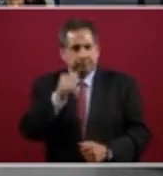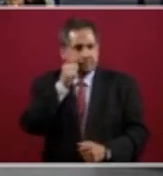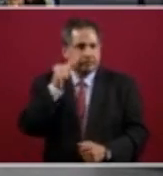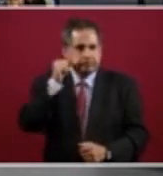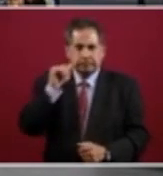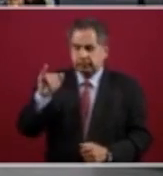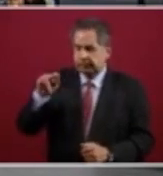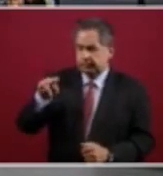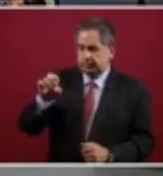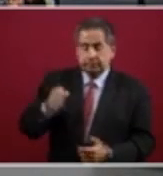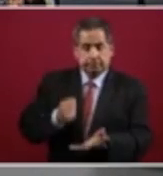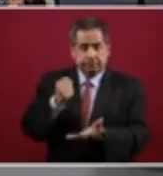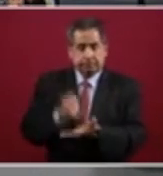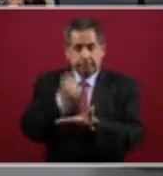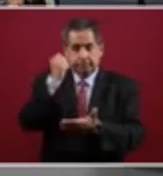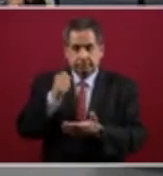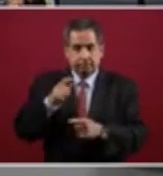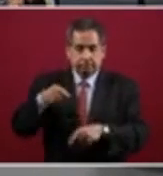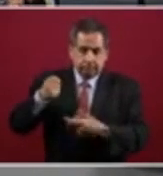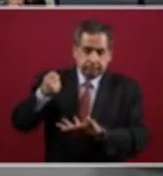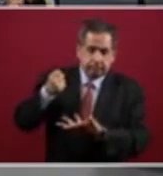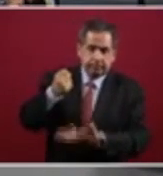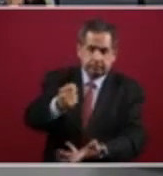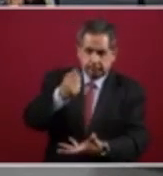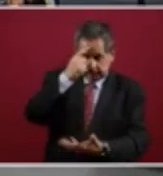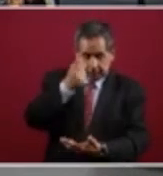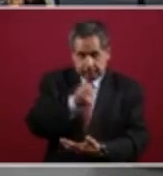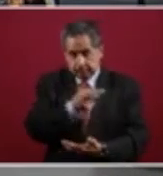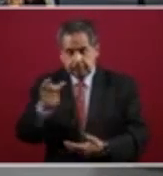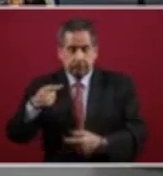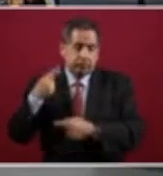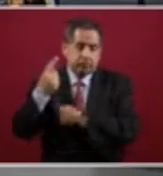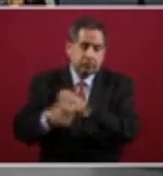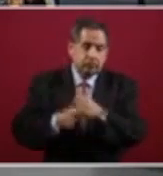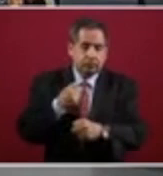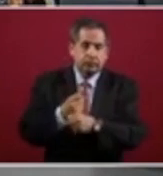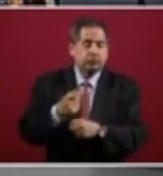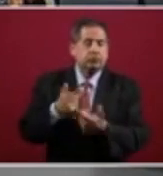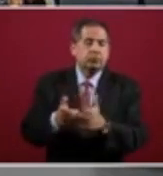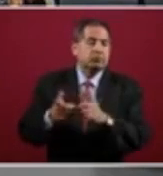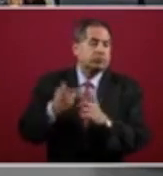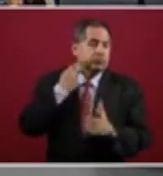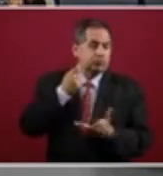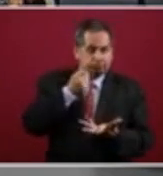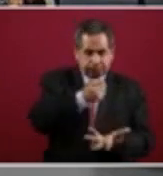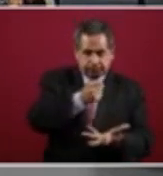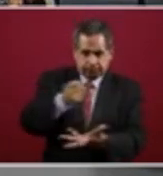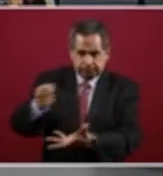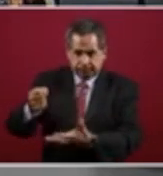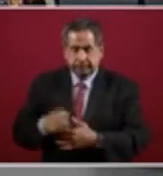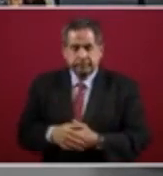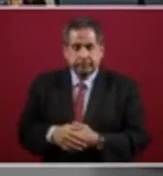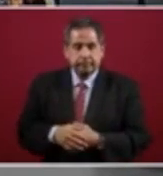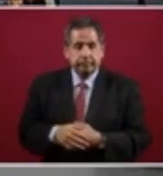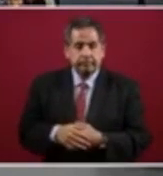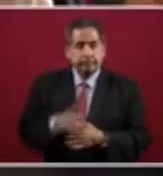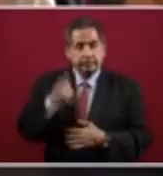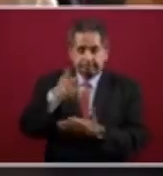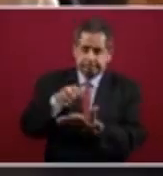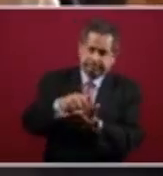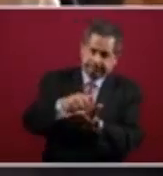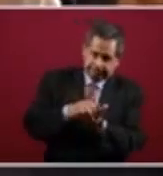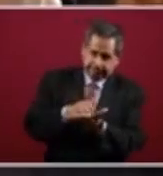El INE aprobó el presupuesto que se distribuirá el próximo año a los partidos políticos y a pesar de que la tendencia es a la